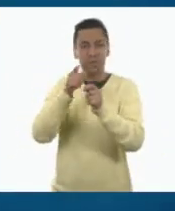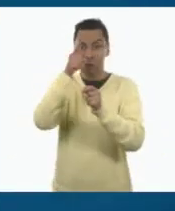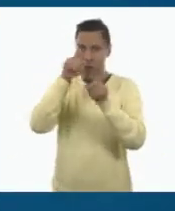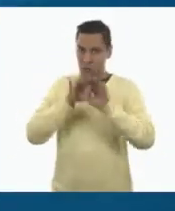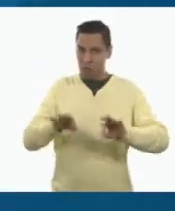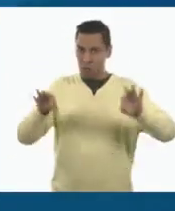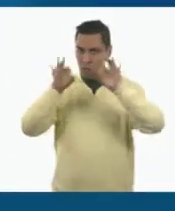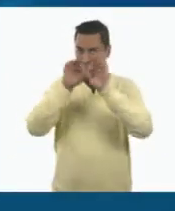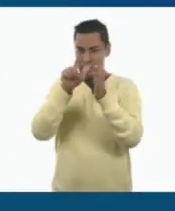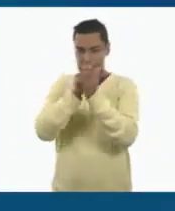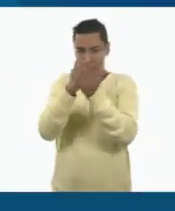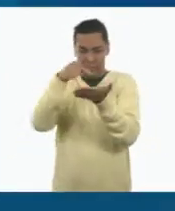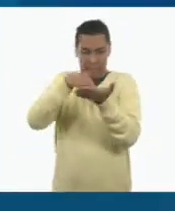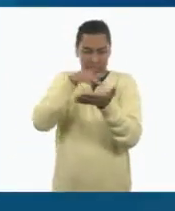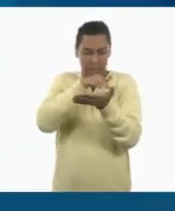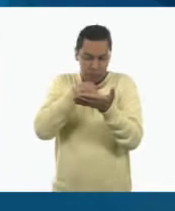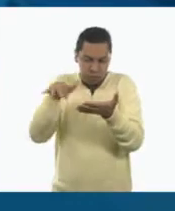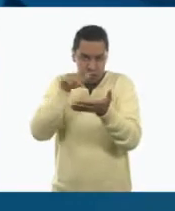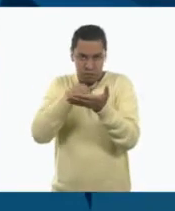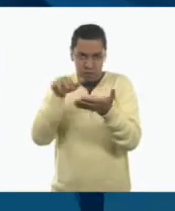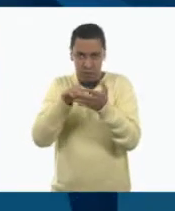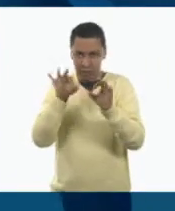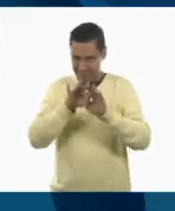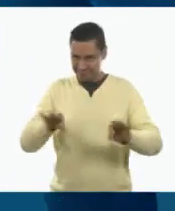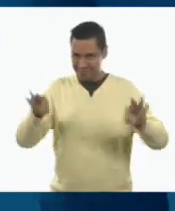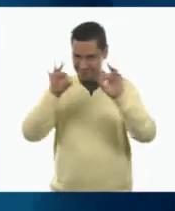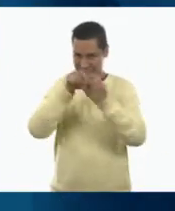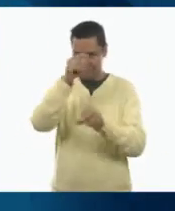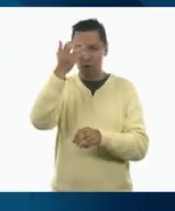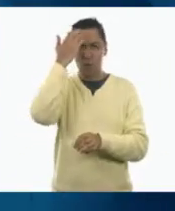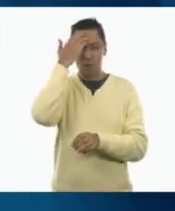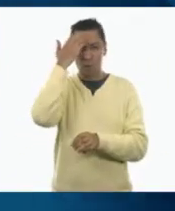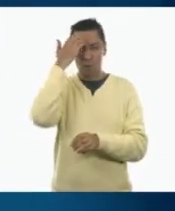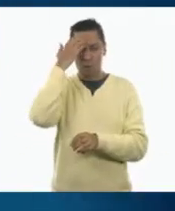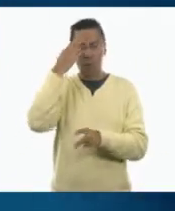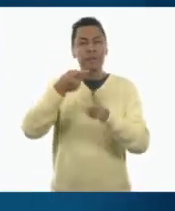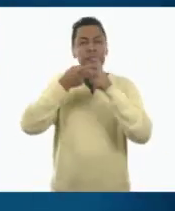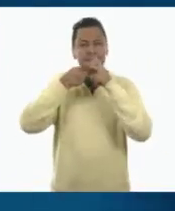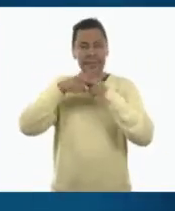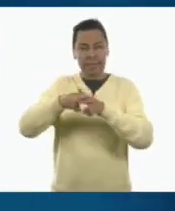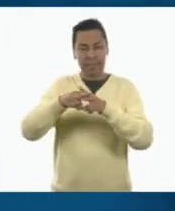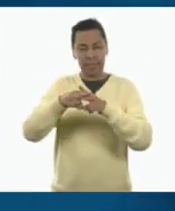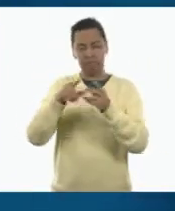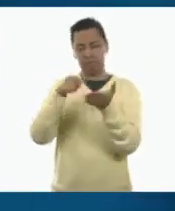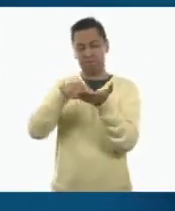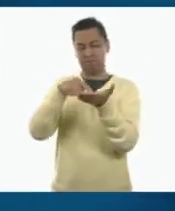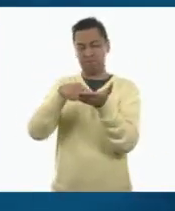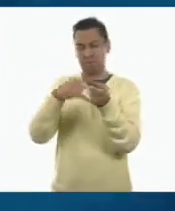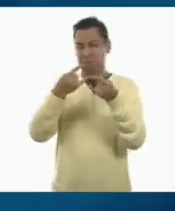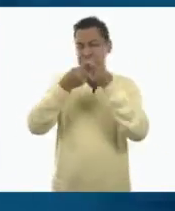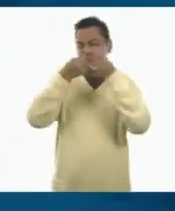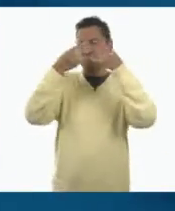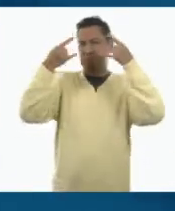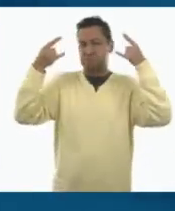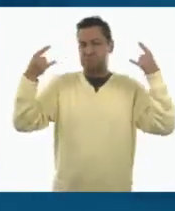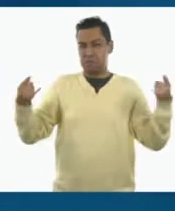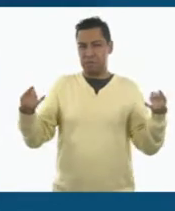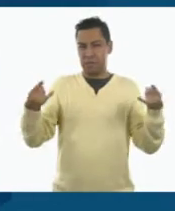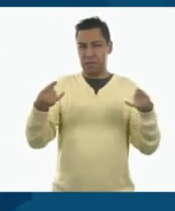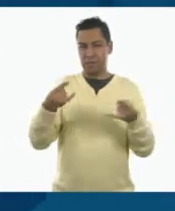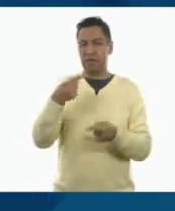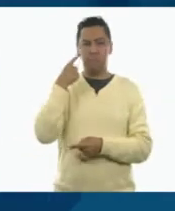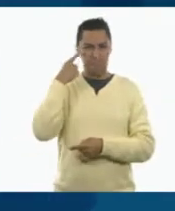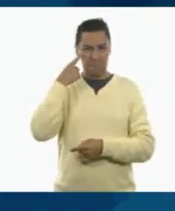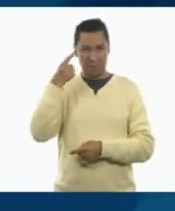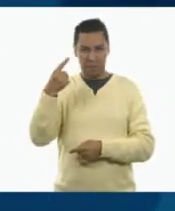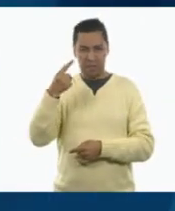fábulas en nuestras vidas. Te invito a comenzar con un texto extraordinario, una historia atribuida a Esopo,